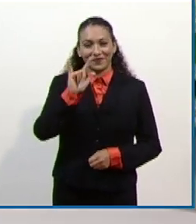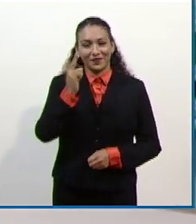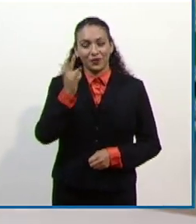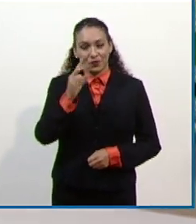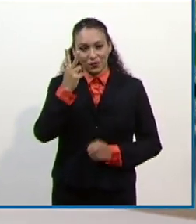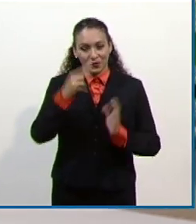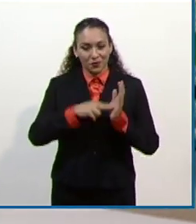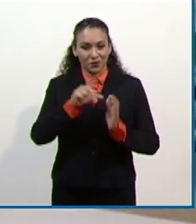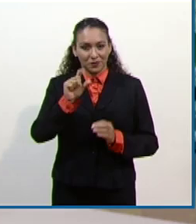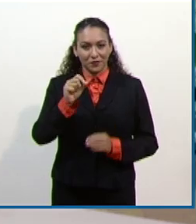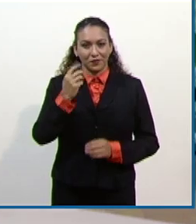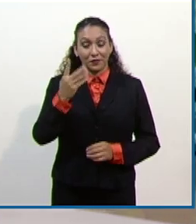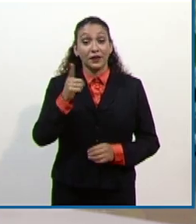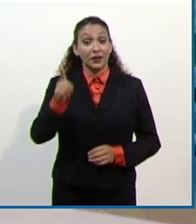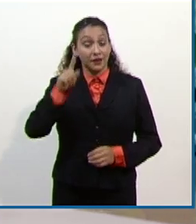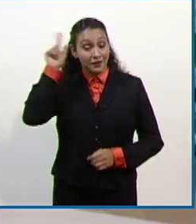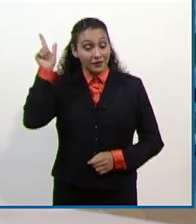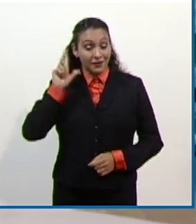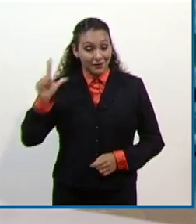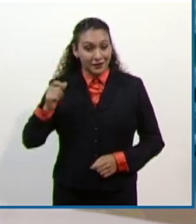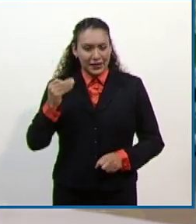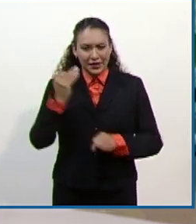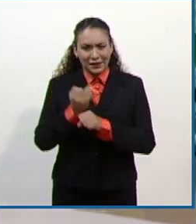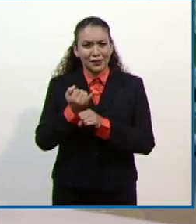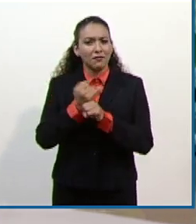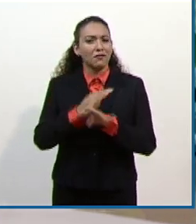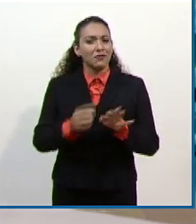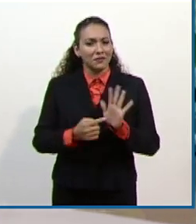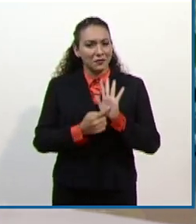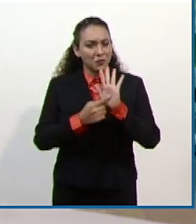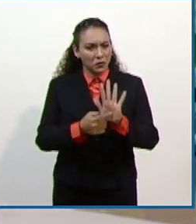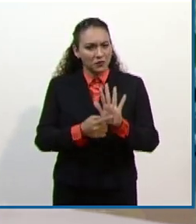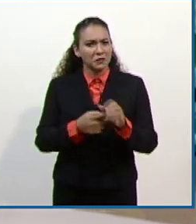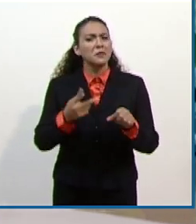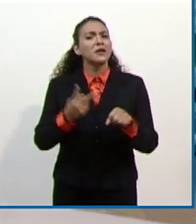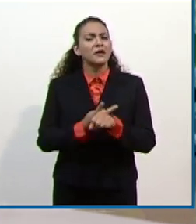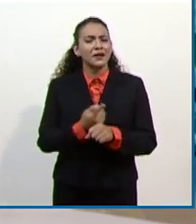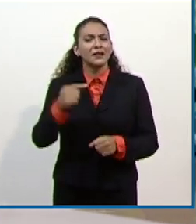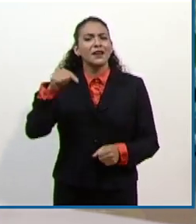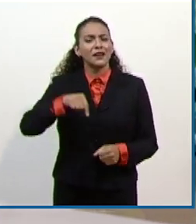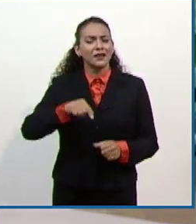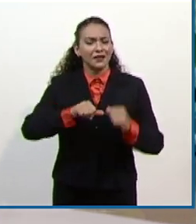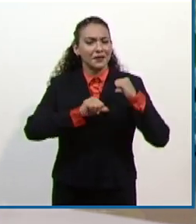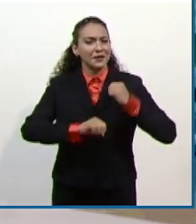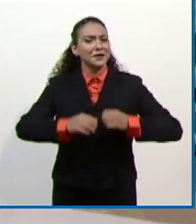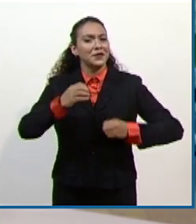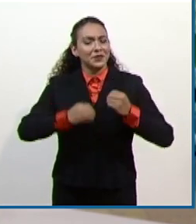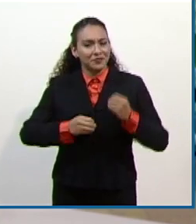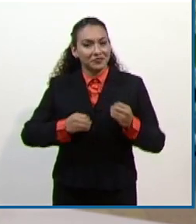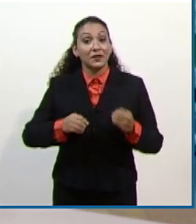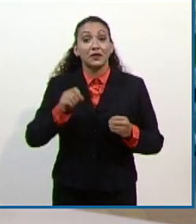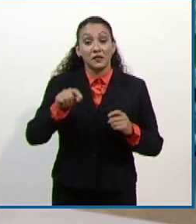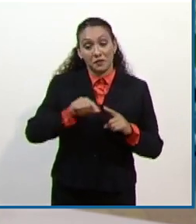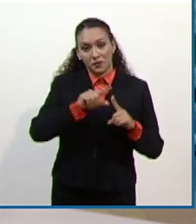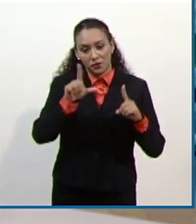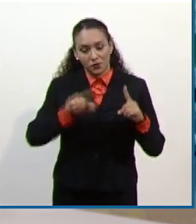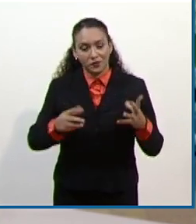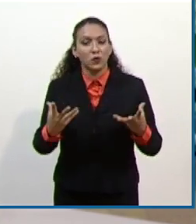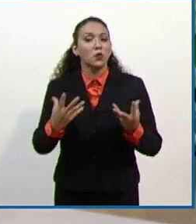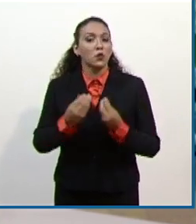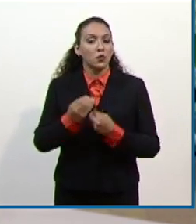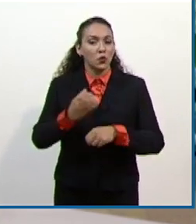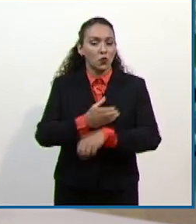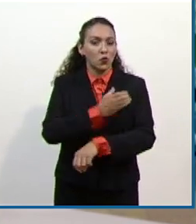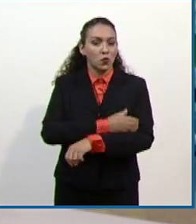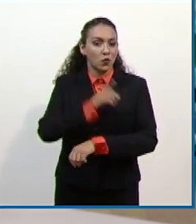2024. Soy Lorena Sánchez Cabrera y en los próximos minutos le presentaré la información más reciente del Poder Judicial de la Federación junto a mi compañera